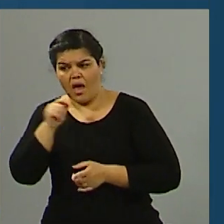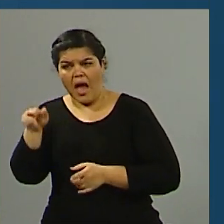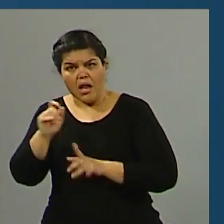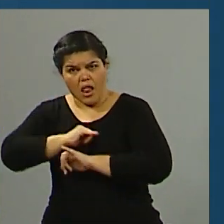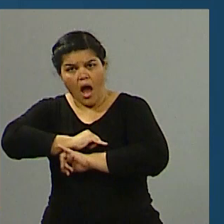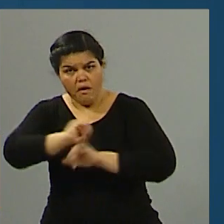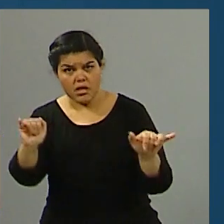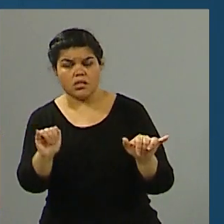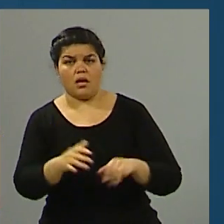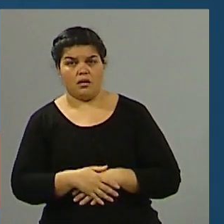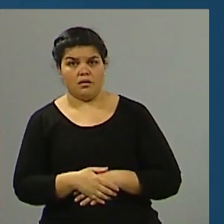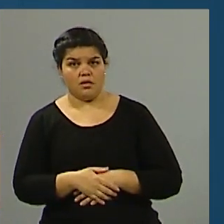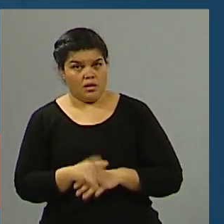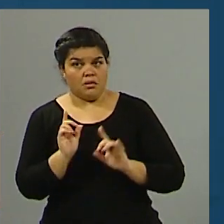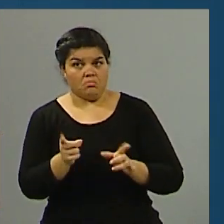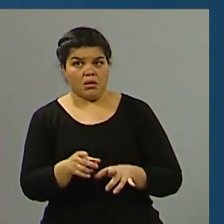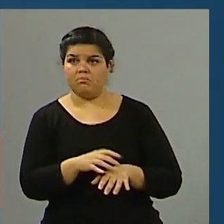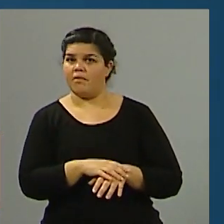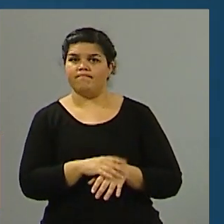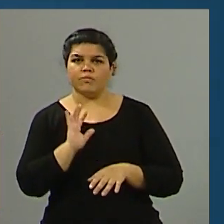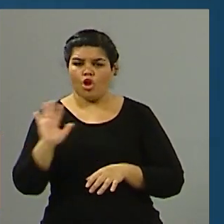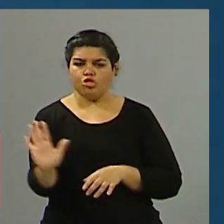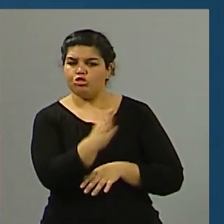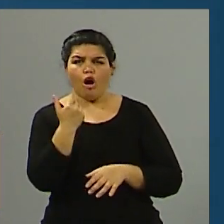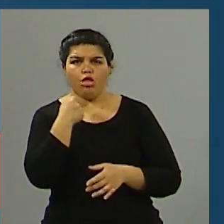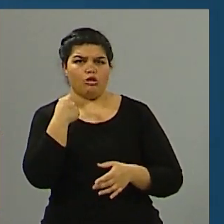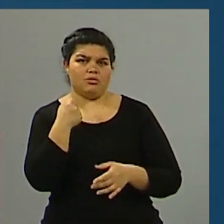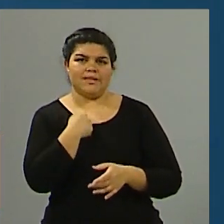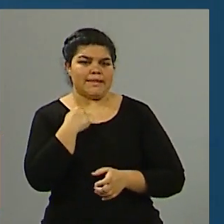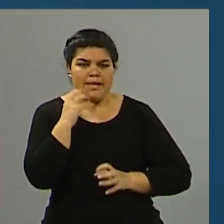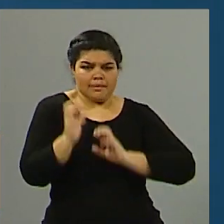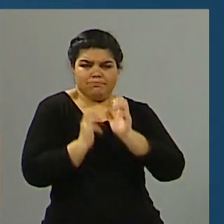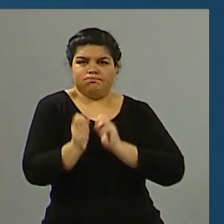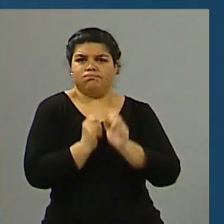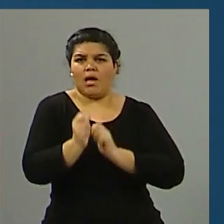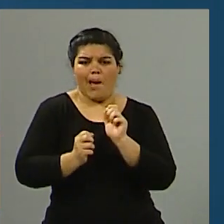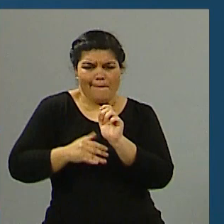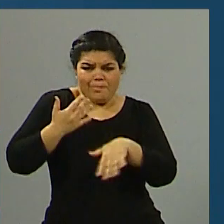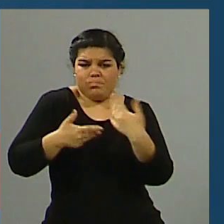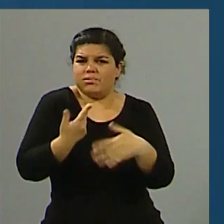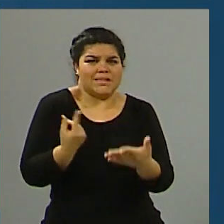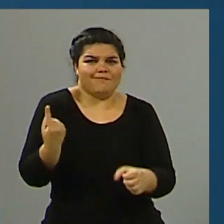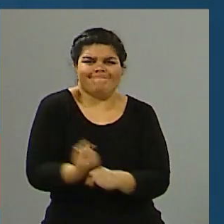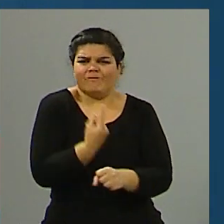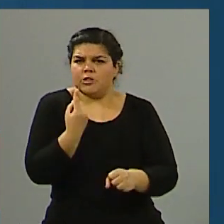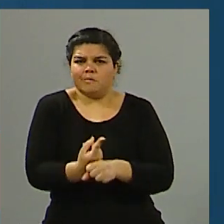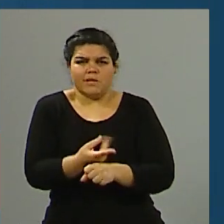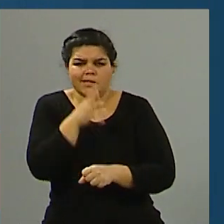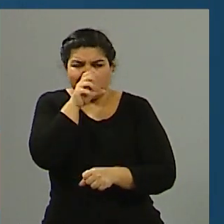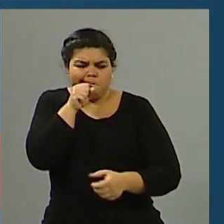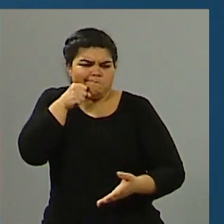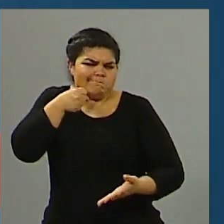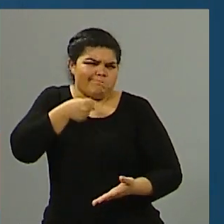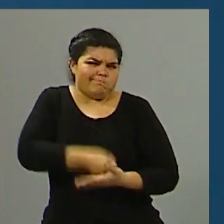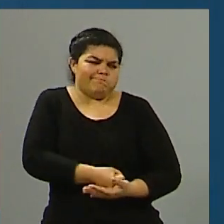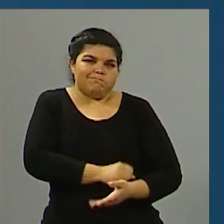todos los comerciantes tocamos fondos. Todos los comerciantes y pymes, estamos menos 10,